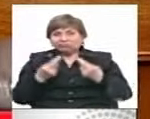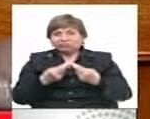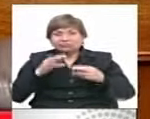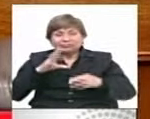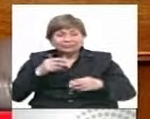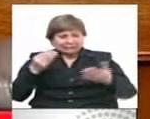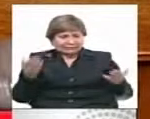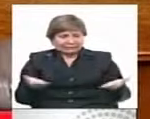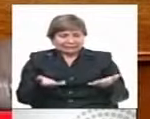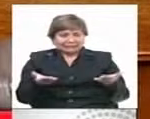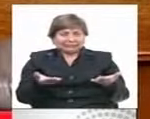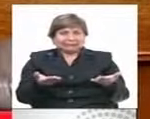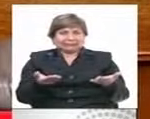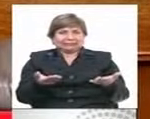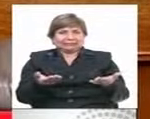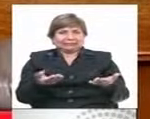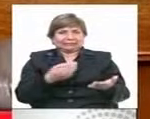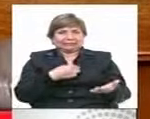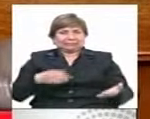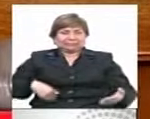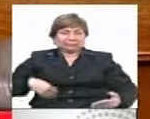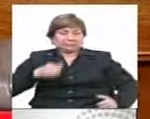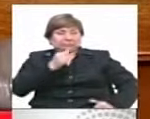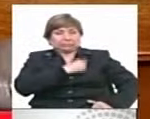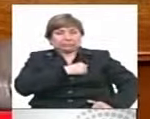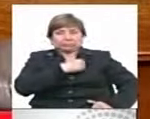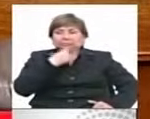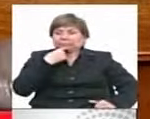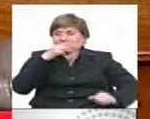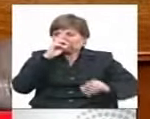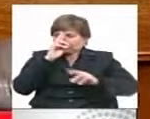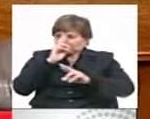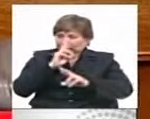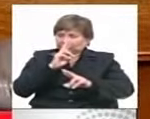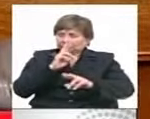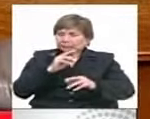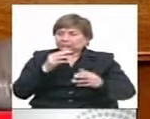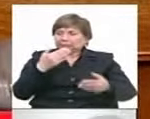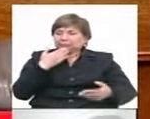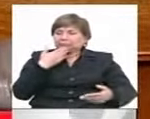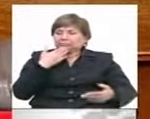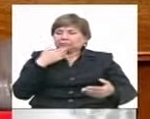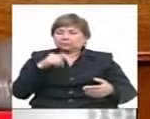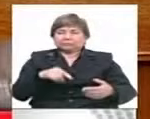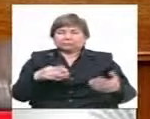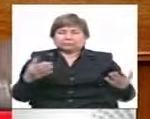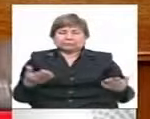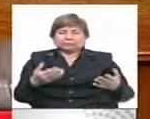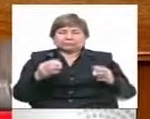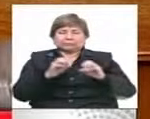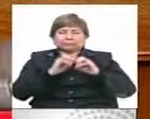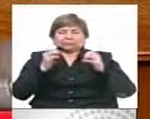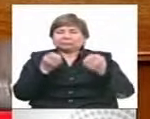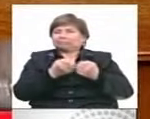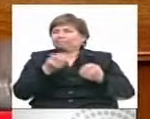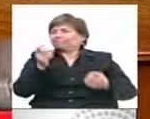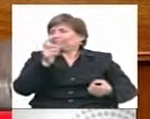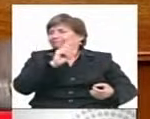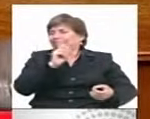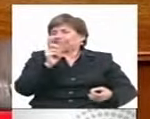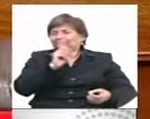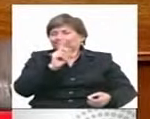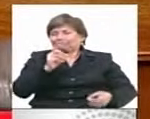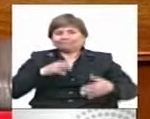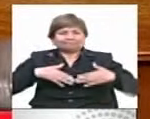ahora lo tenemos como un ministro del Interior. Y lo digo con bastante respeto aquí en este hemiciclo. No podemos